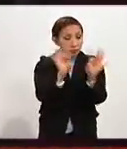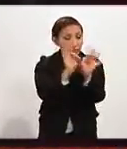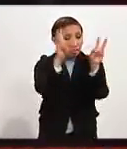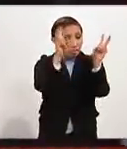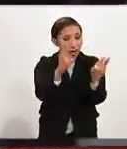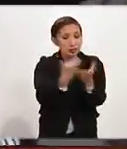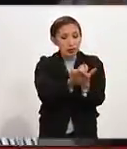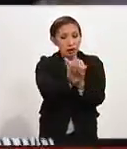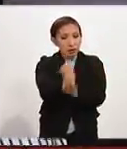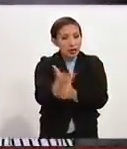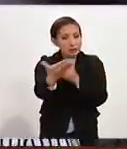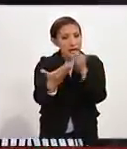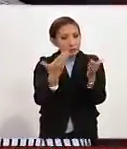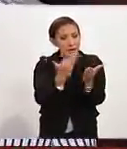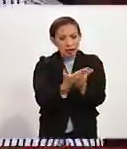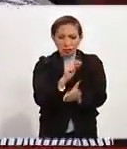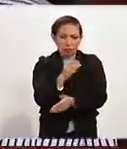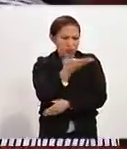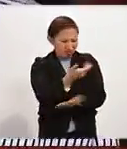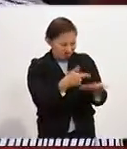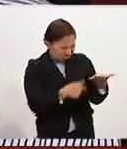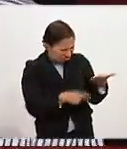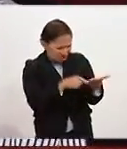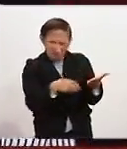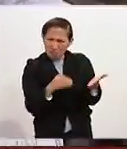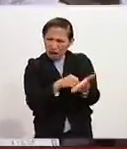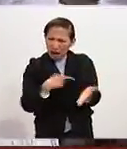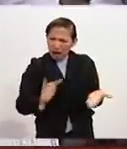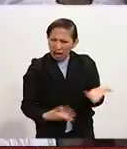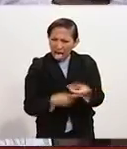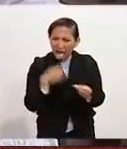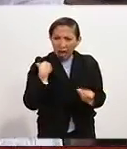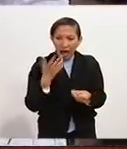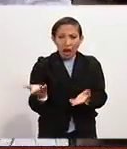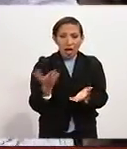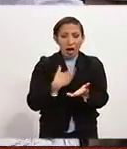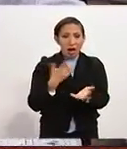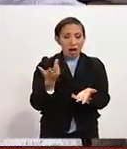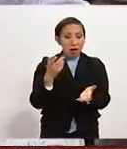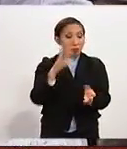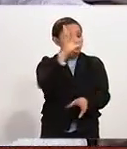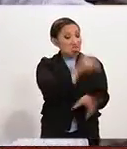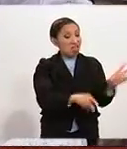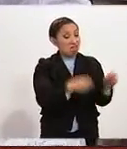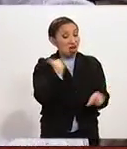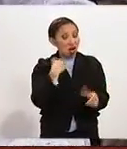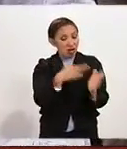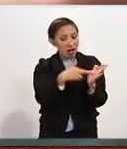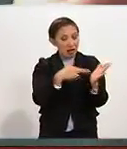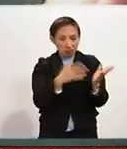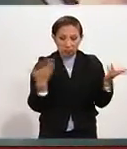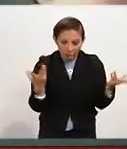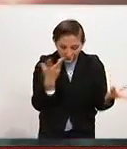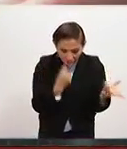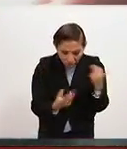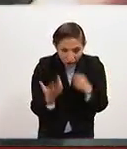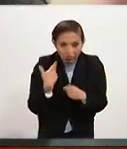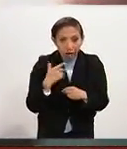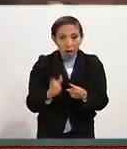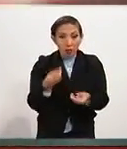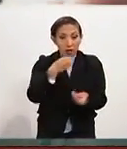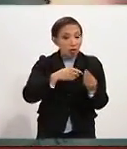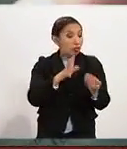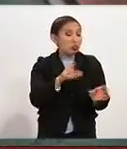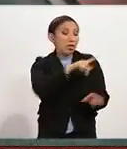son cobros por servicios no solicitados, incumplimiento de promociones, negativa a cumplir garantías, dar